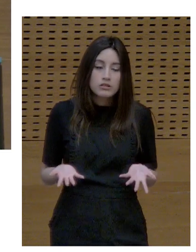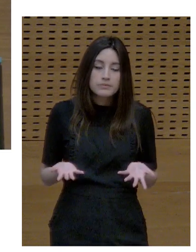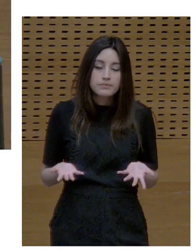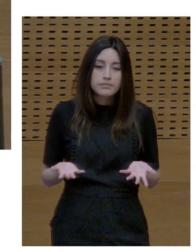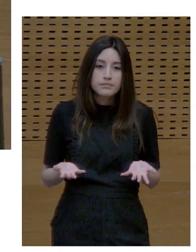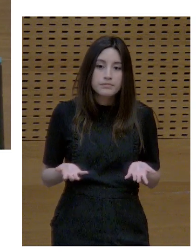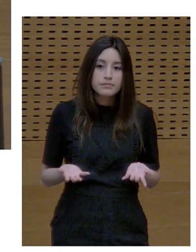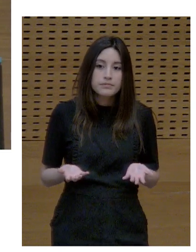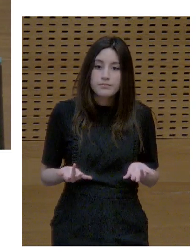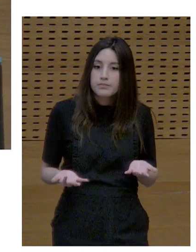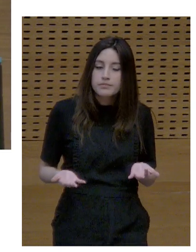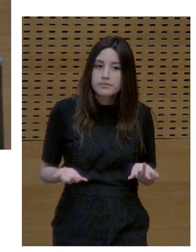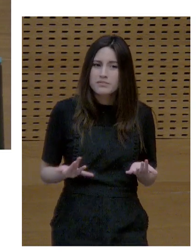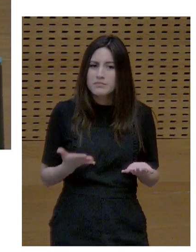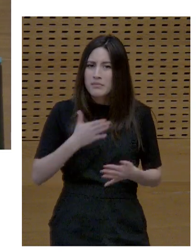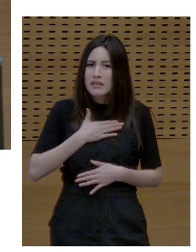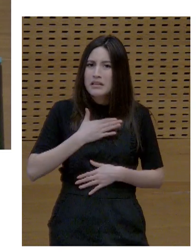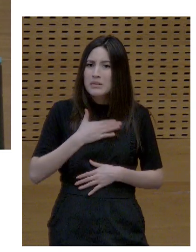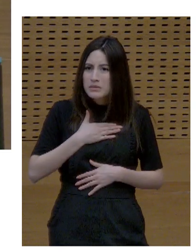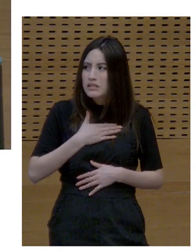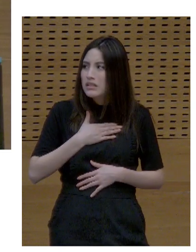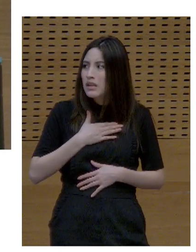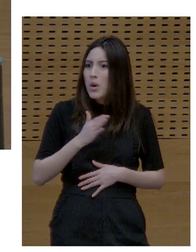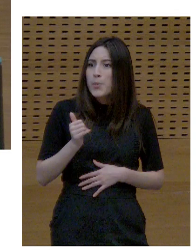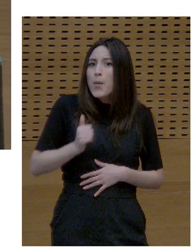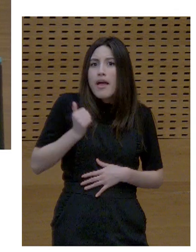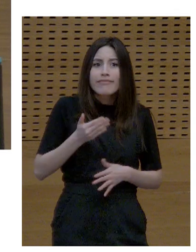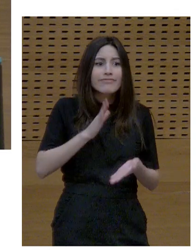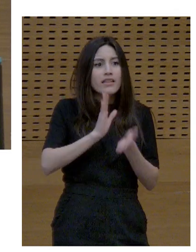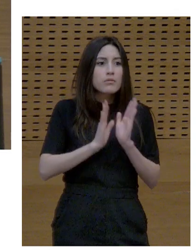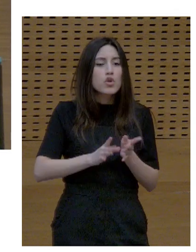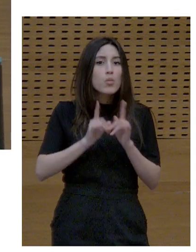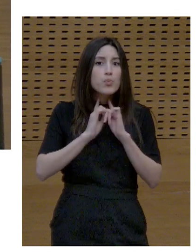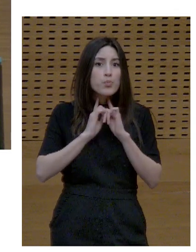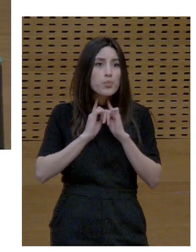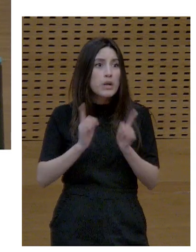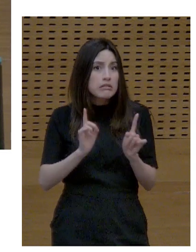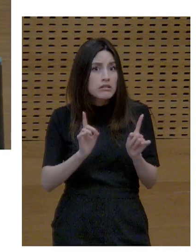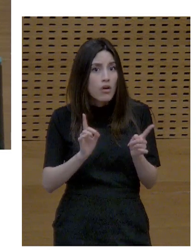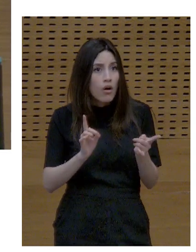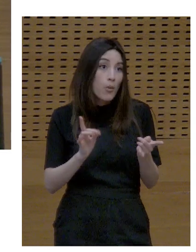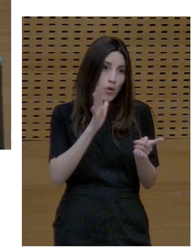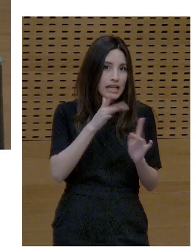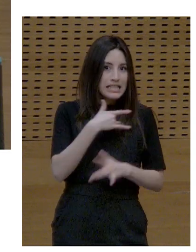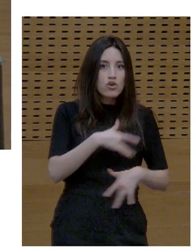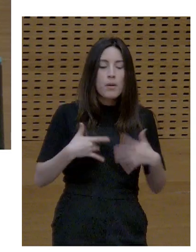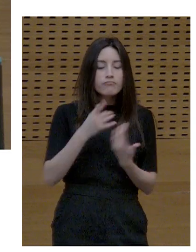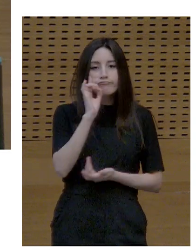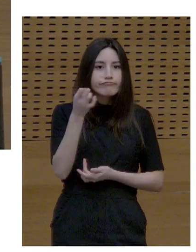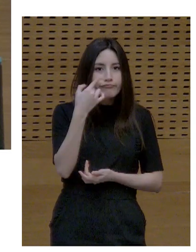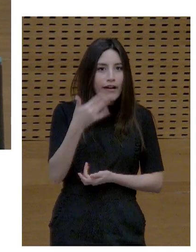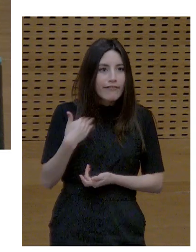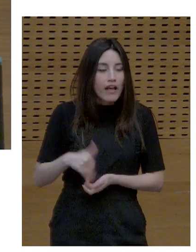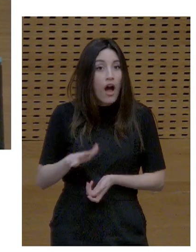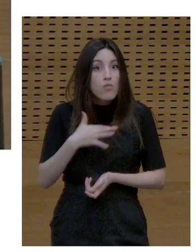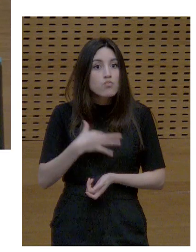Entonces, ¿habría alguna posibilidad de un tratamiento preventivo una vez detectados estos síntomas para evitar el Parkinson? Bueno,